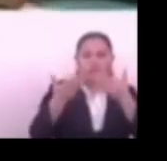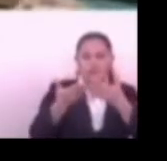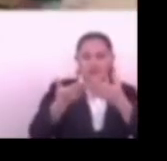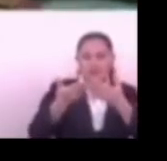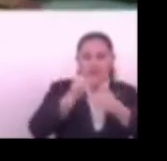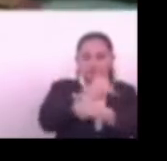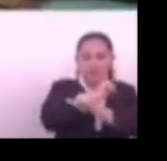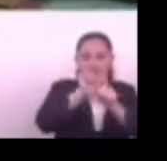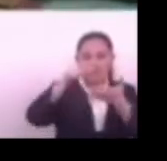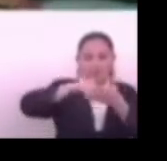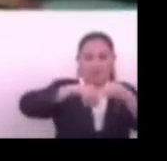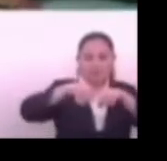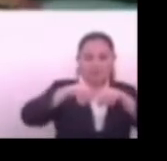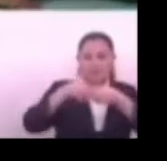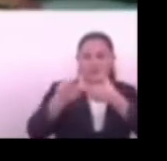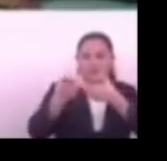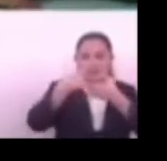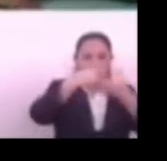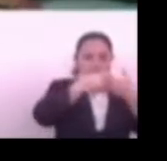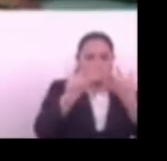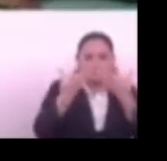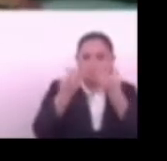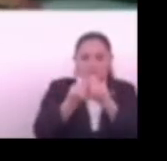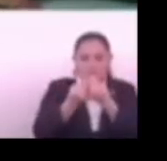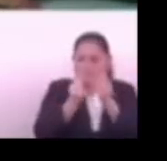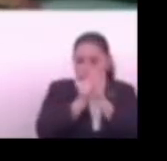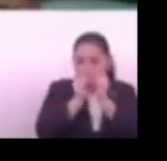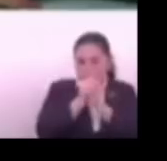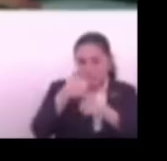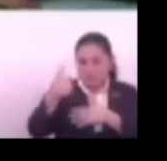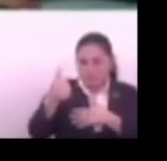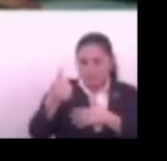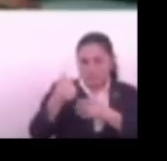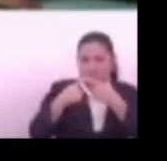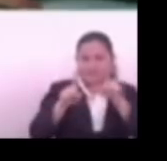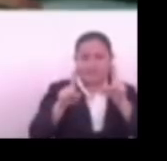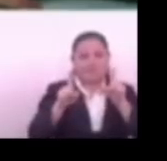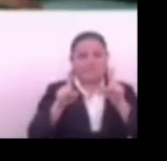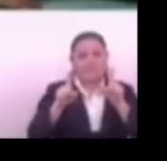municipal. Absorber los municipios no es violentar la autonomía municipal, entonces está bien. Pero